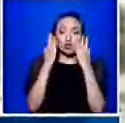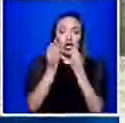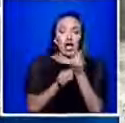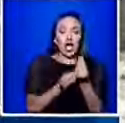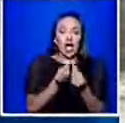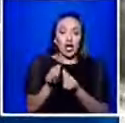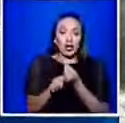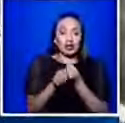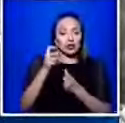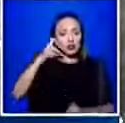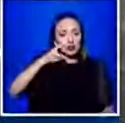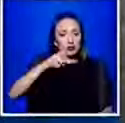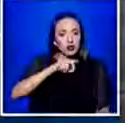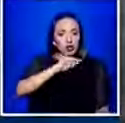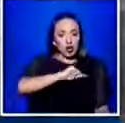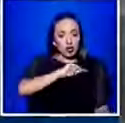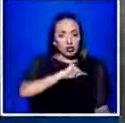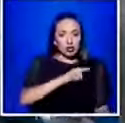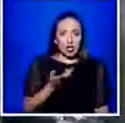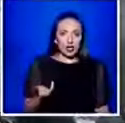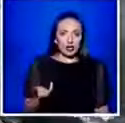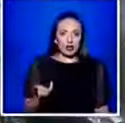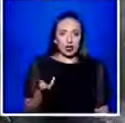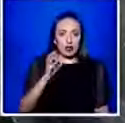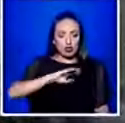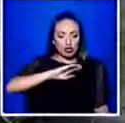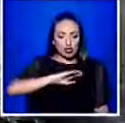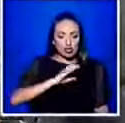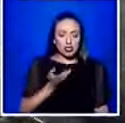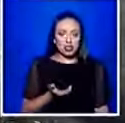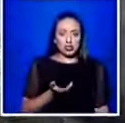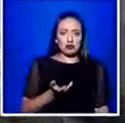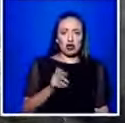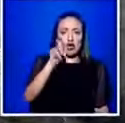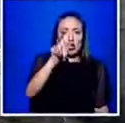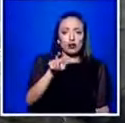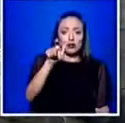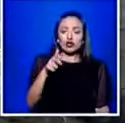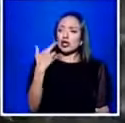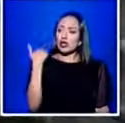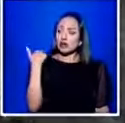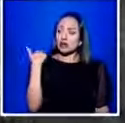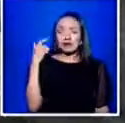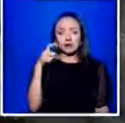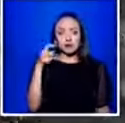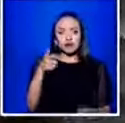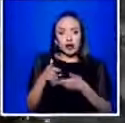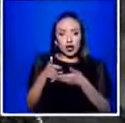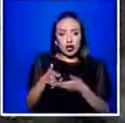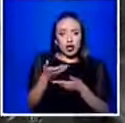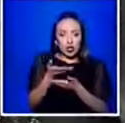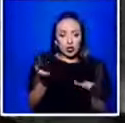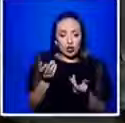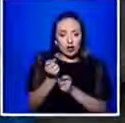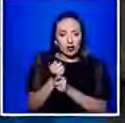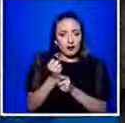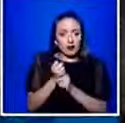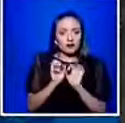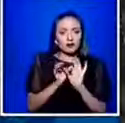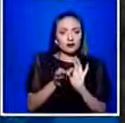que debe tomar conciencia el municipio, las personas que están a cargo, que deberían haber hecho este trabajo,